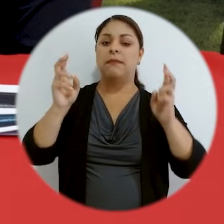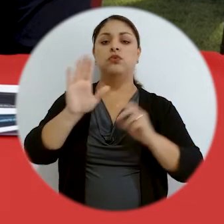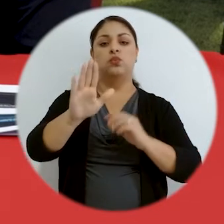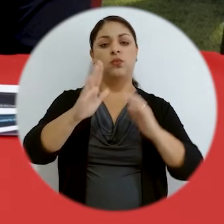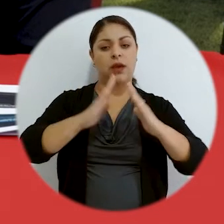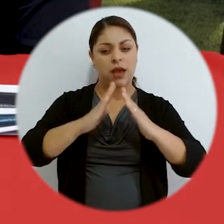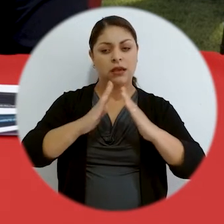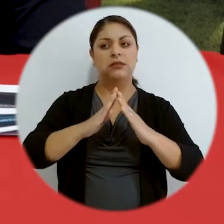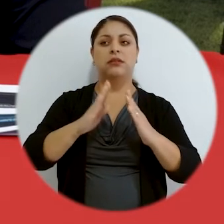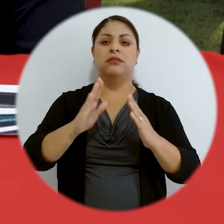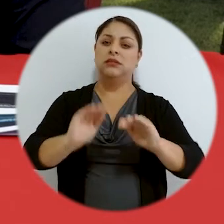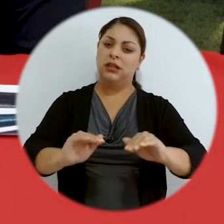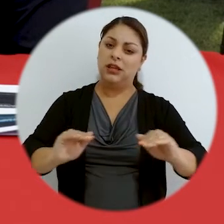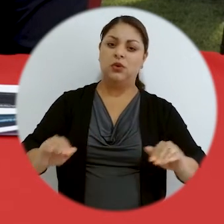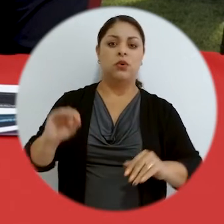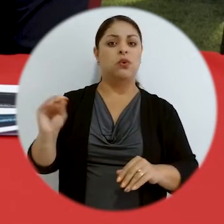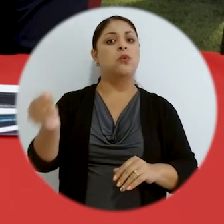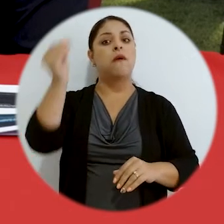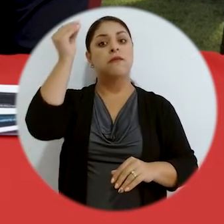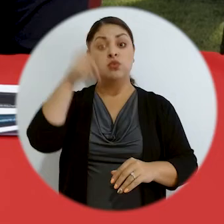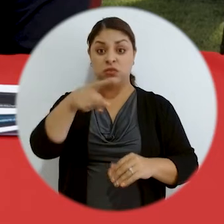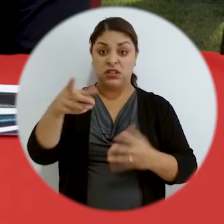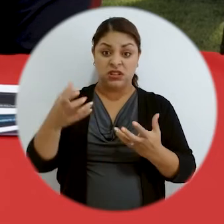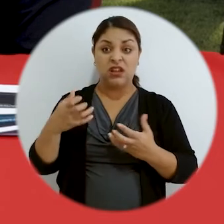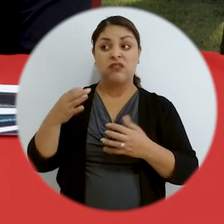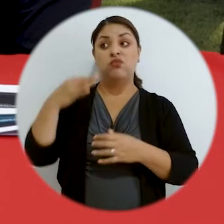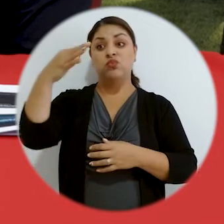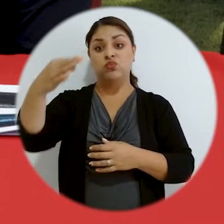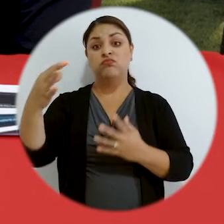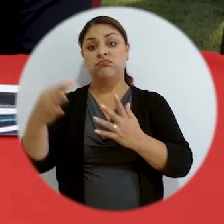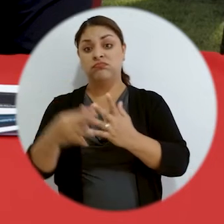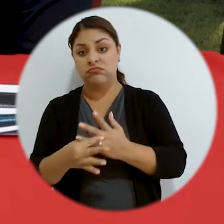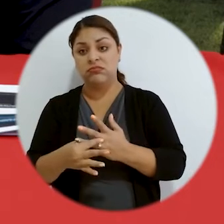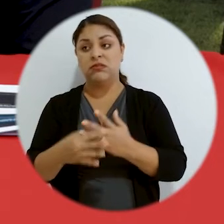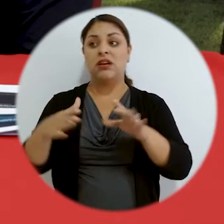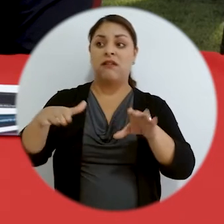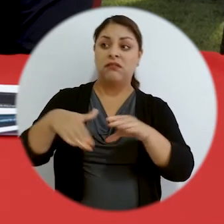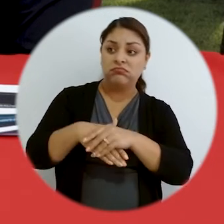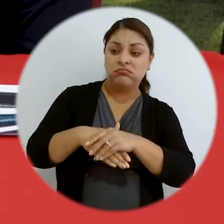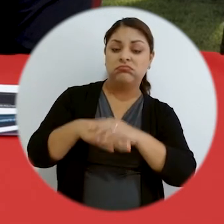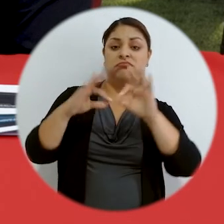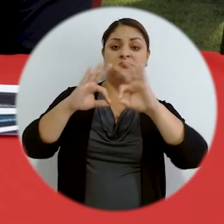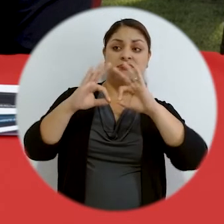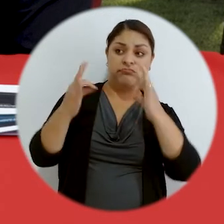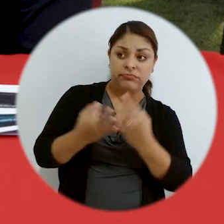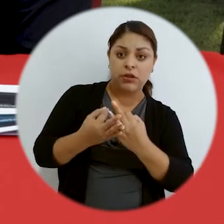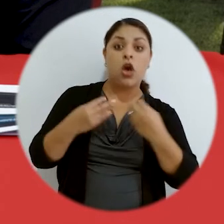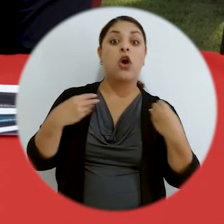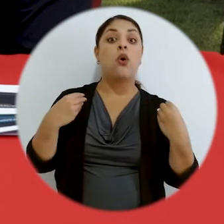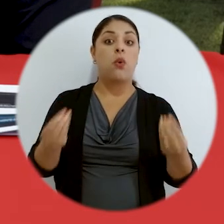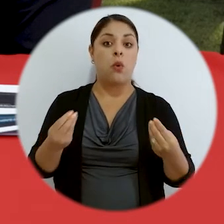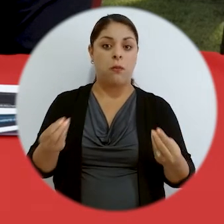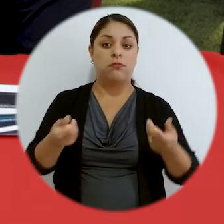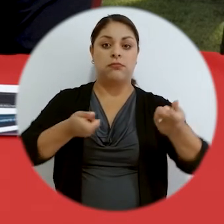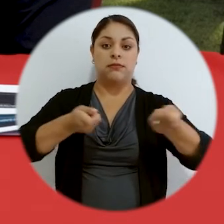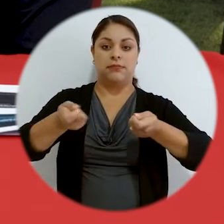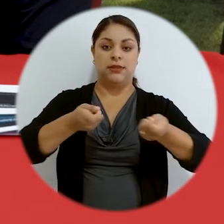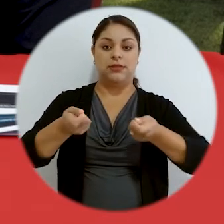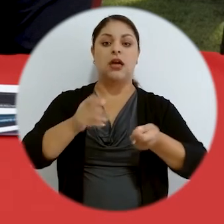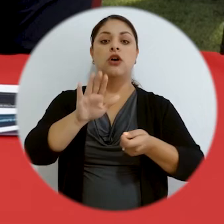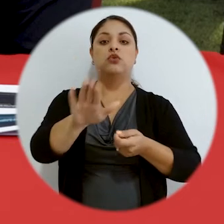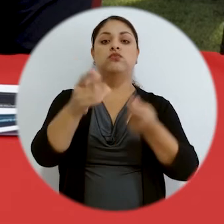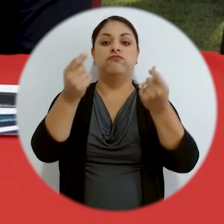los niños, con los jóvenes, con los que están pensando en tener una pareja y hacer una familia, cómo van